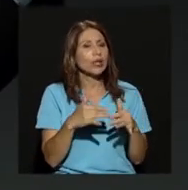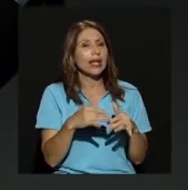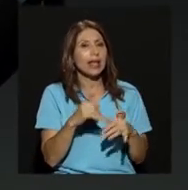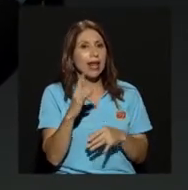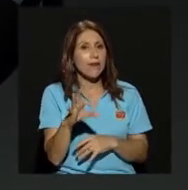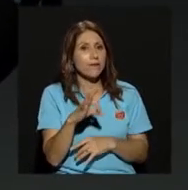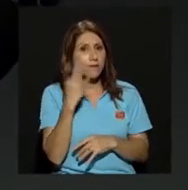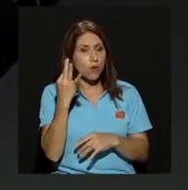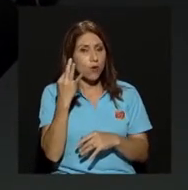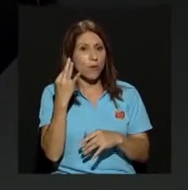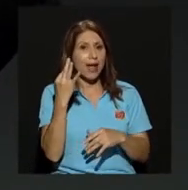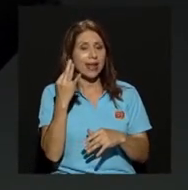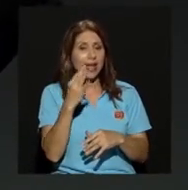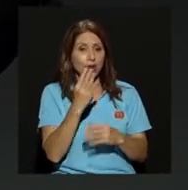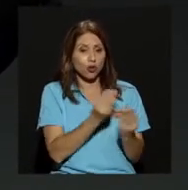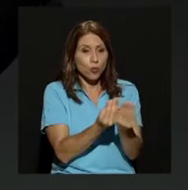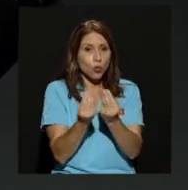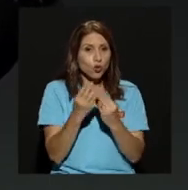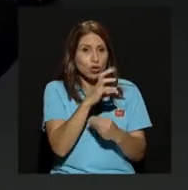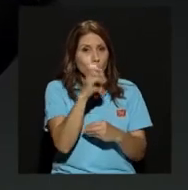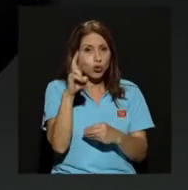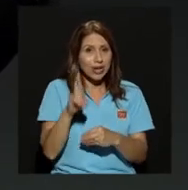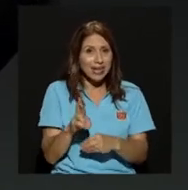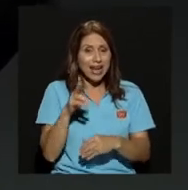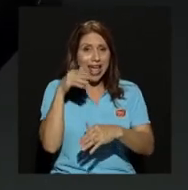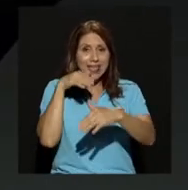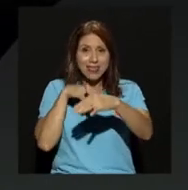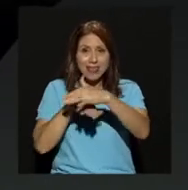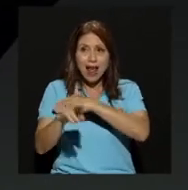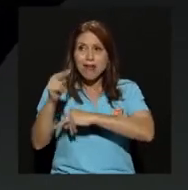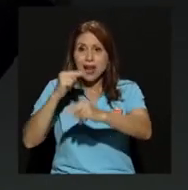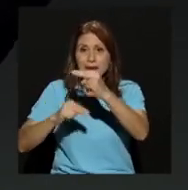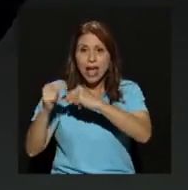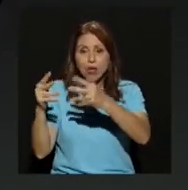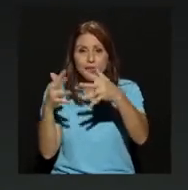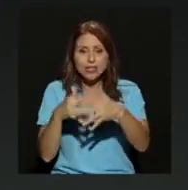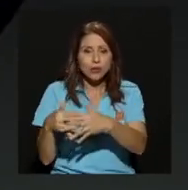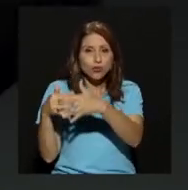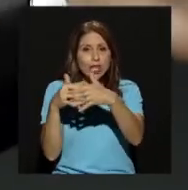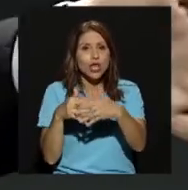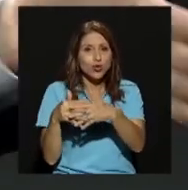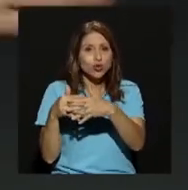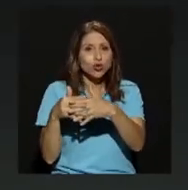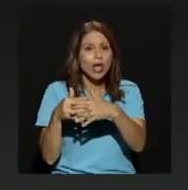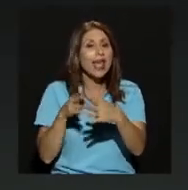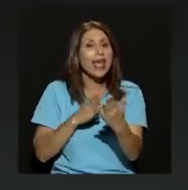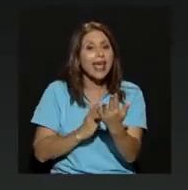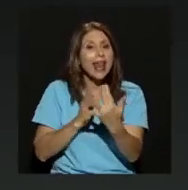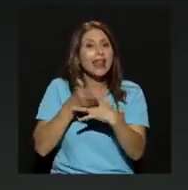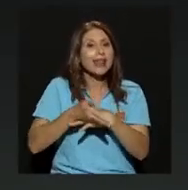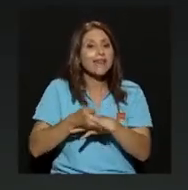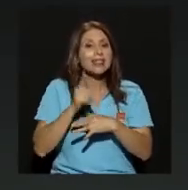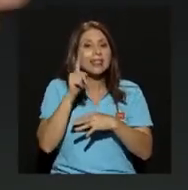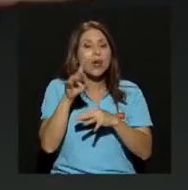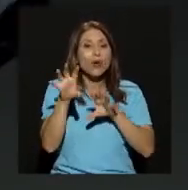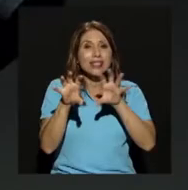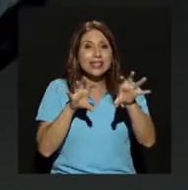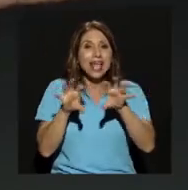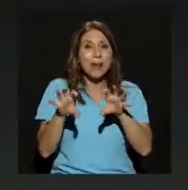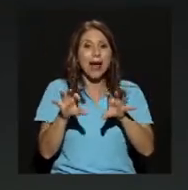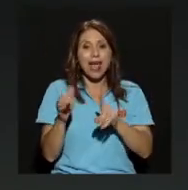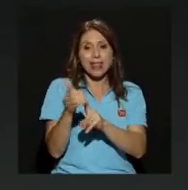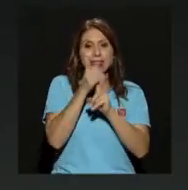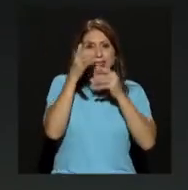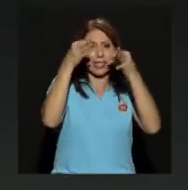entró en los productos de costa rica al mercado de eeuu era a través de un esquema unilateral